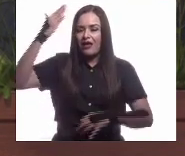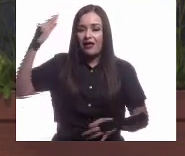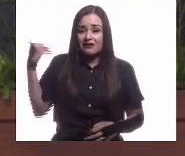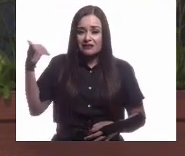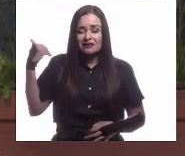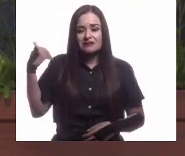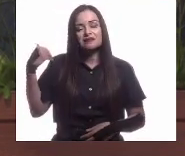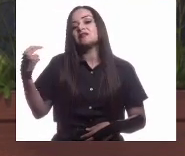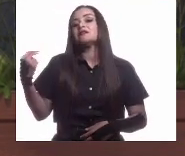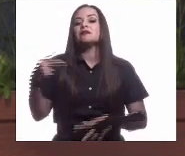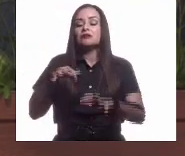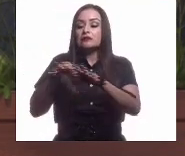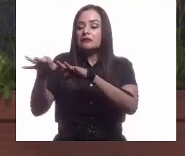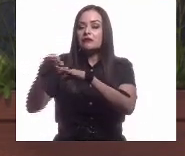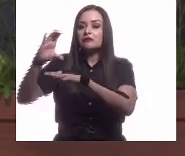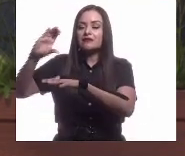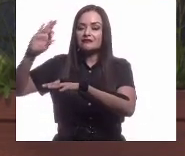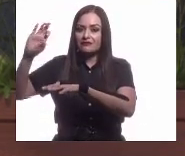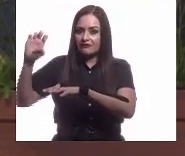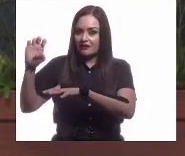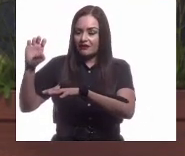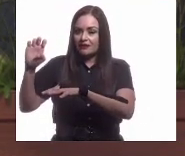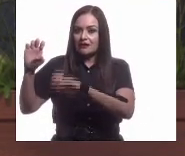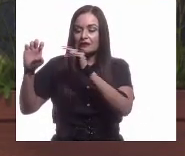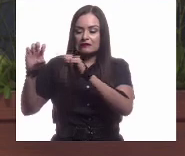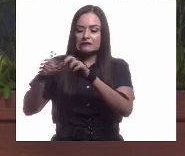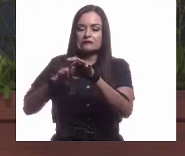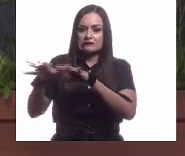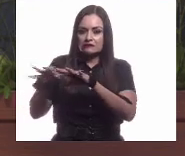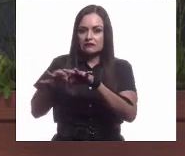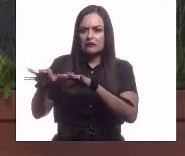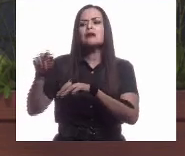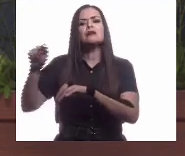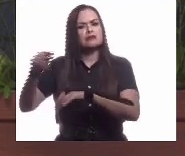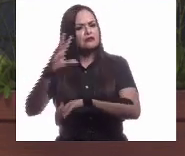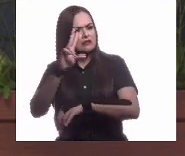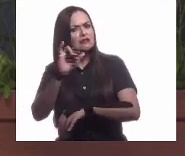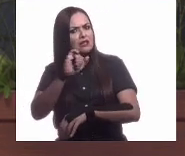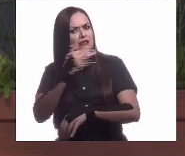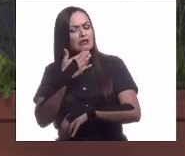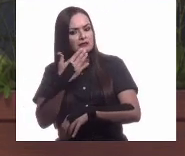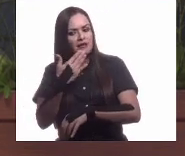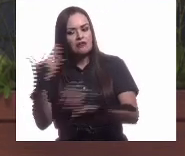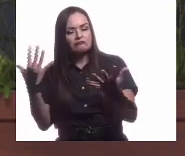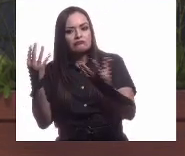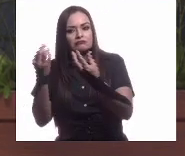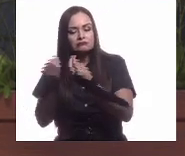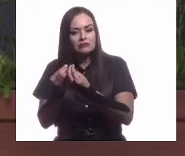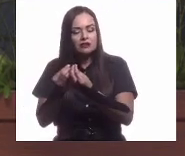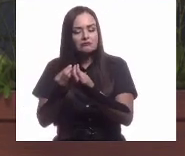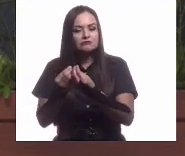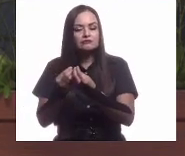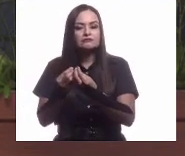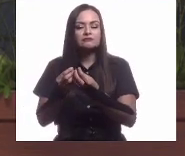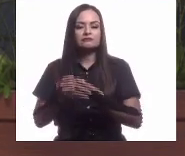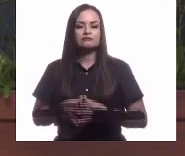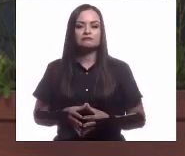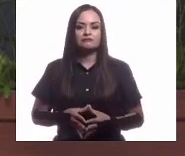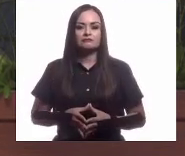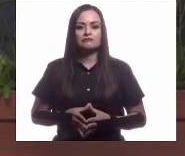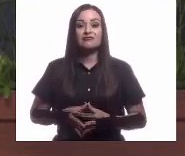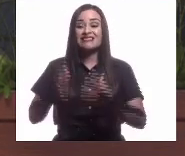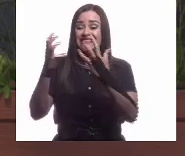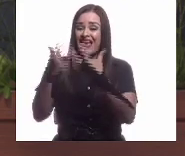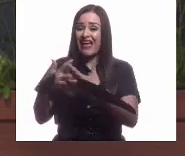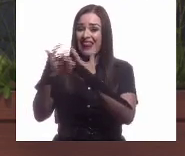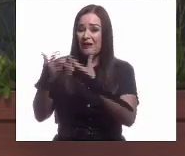con la Comisión Federal de Electricidad y debo reconocer su apertura y su colaboración. Atrajimos además la inversión privada para la